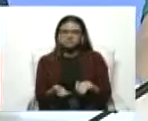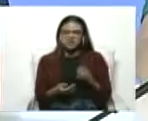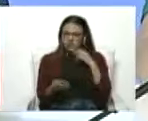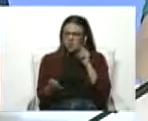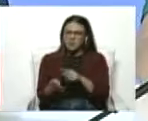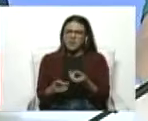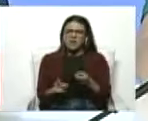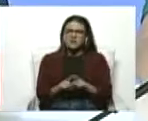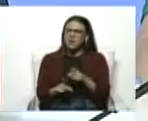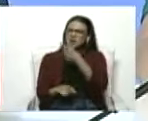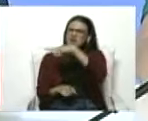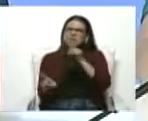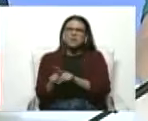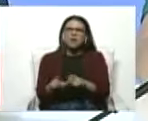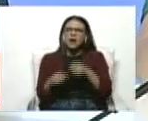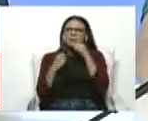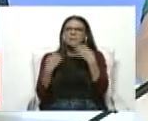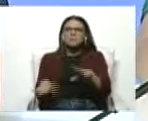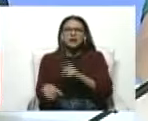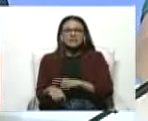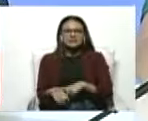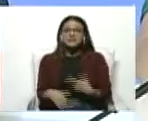desperdicio, diría yo.